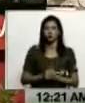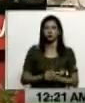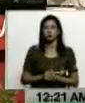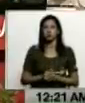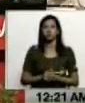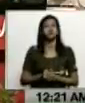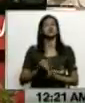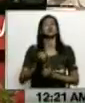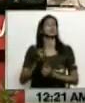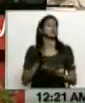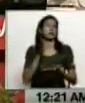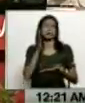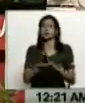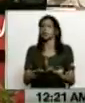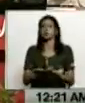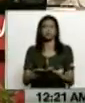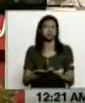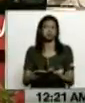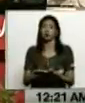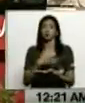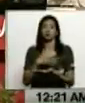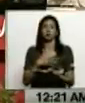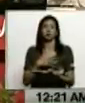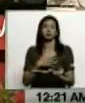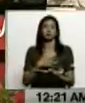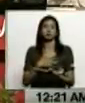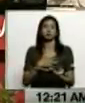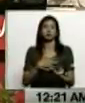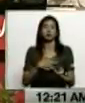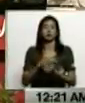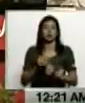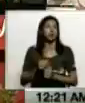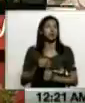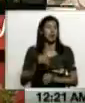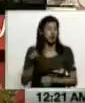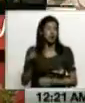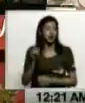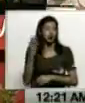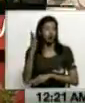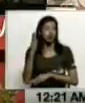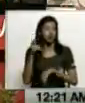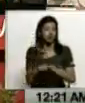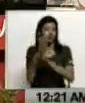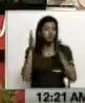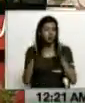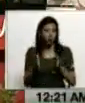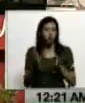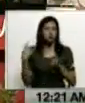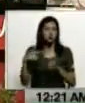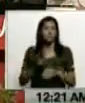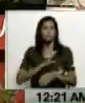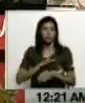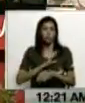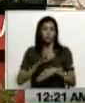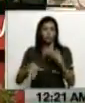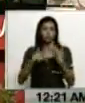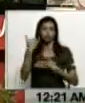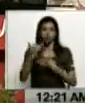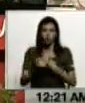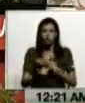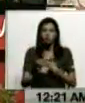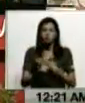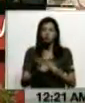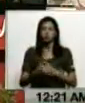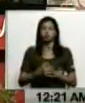fals tercera vía y tiene su propio proyecto y tiene encuestadoras que dicen